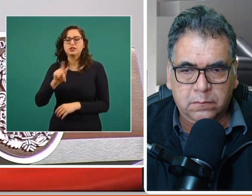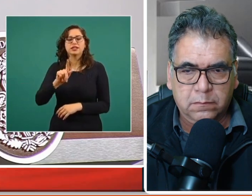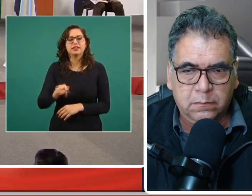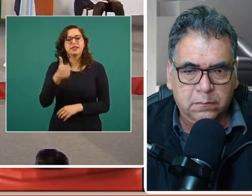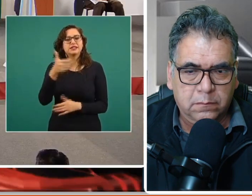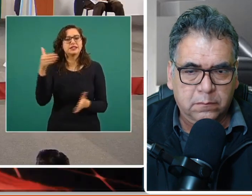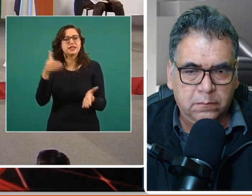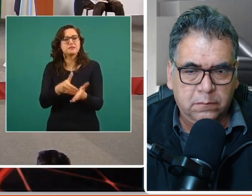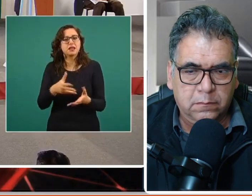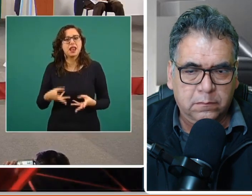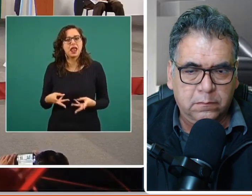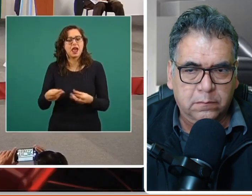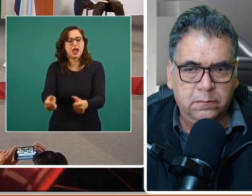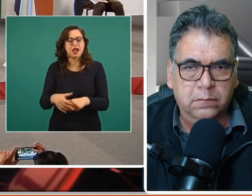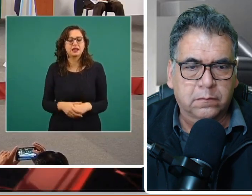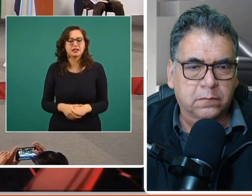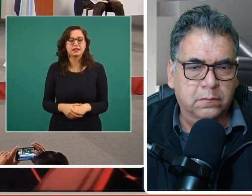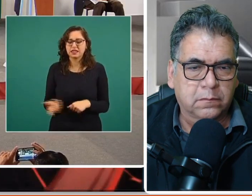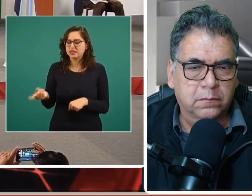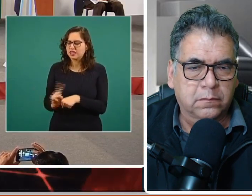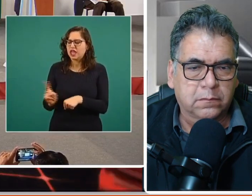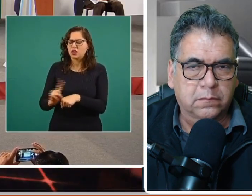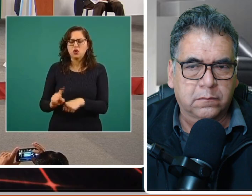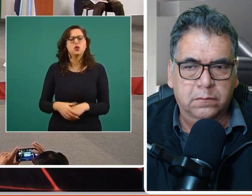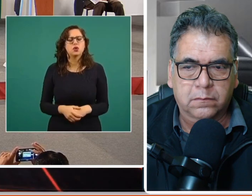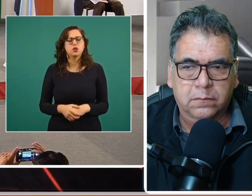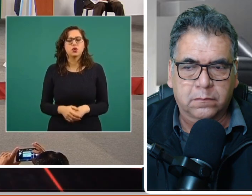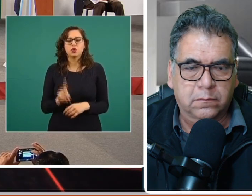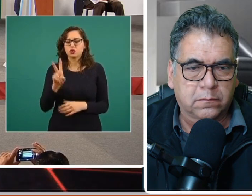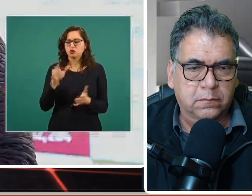76,758 y un gasto por PPL al día de